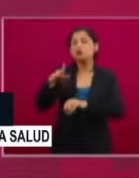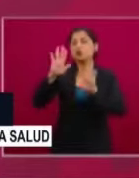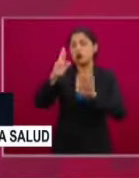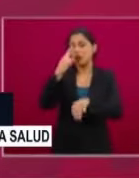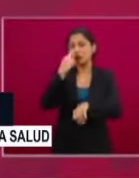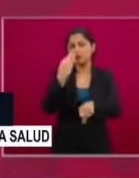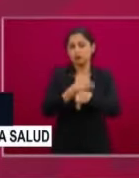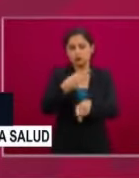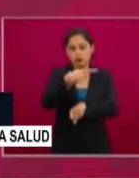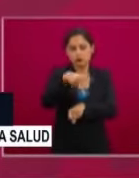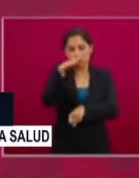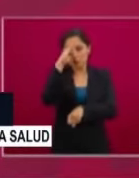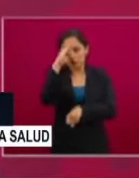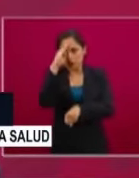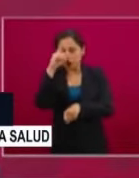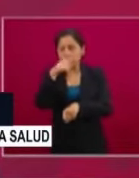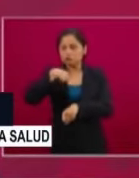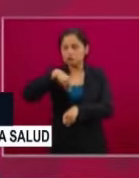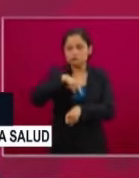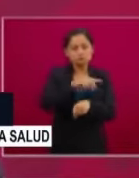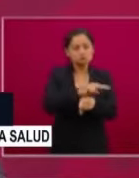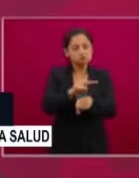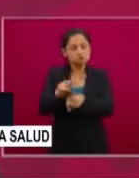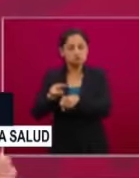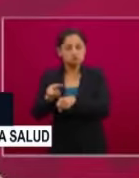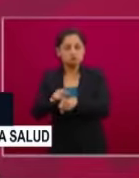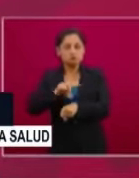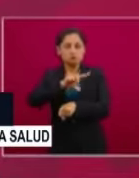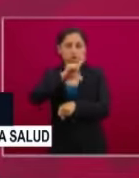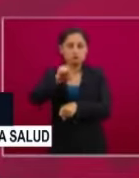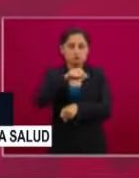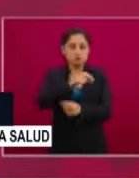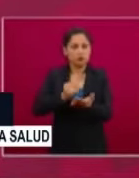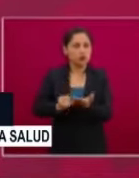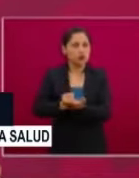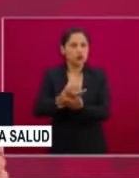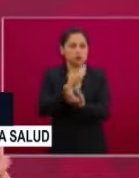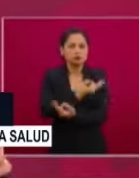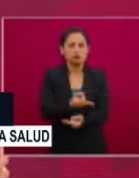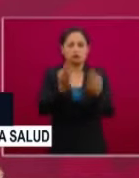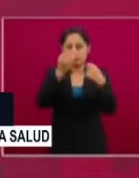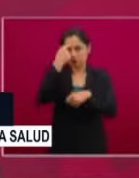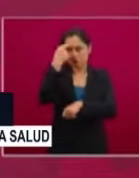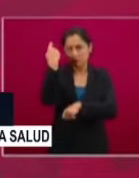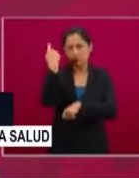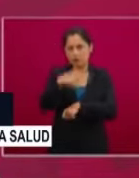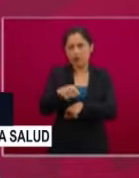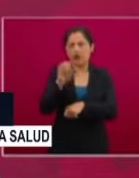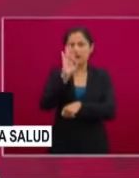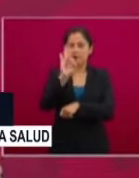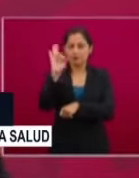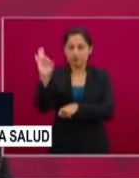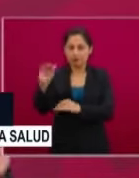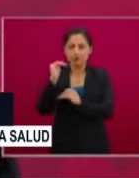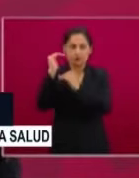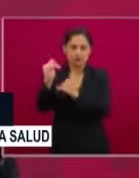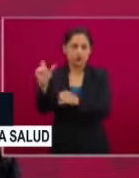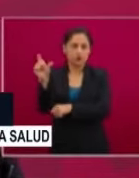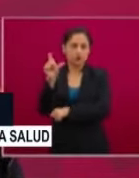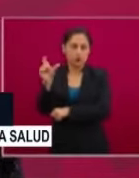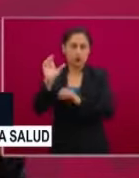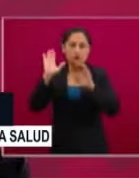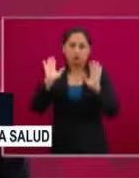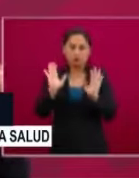al que ha sido diseñado pues muchas gracias gracias doctor lópez gatell por por su tiempo por esta explicación